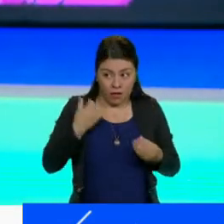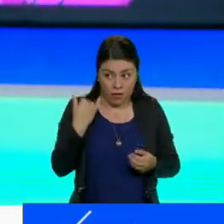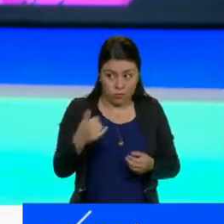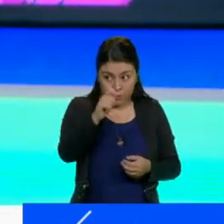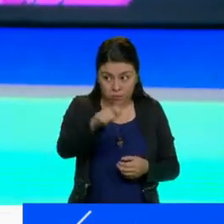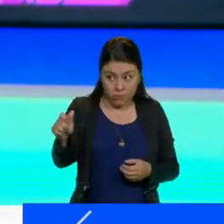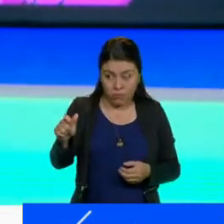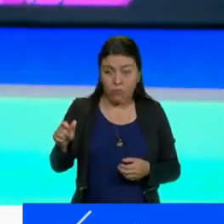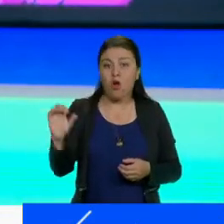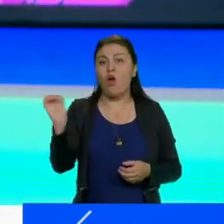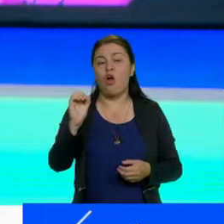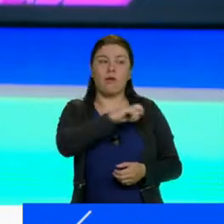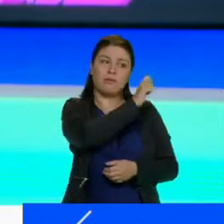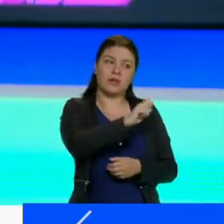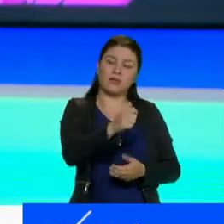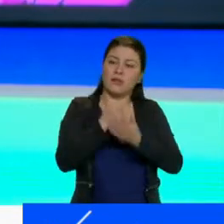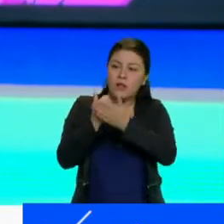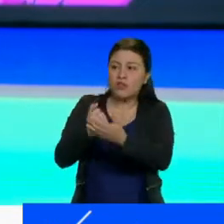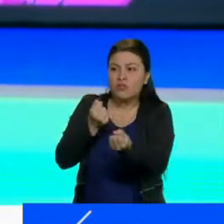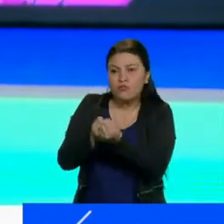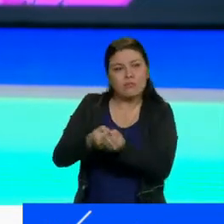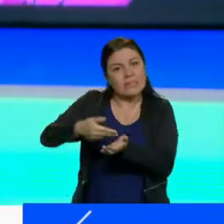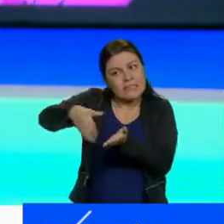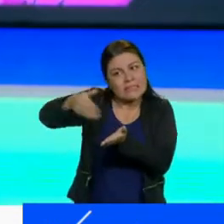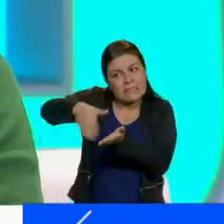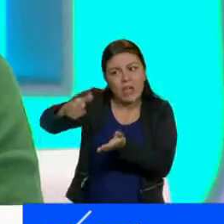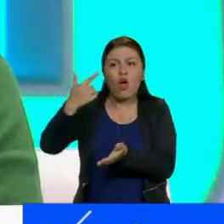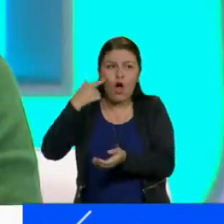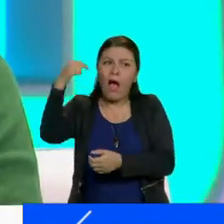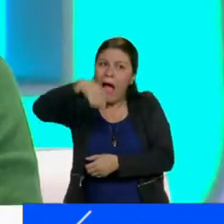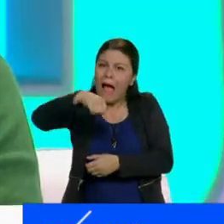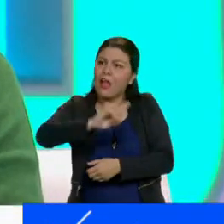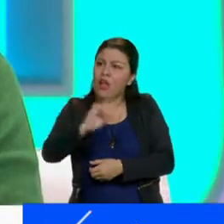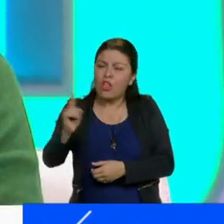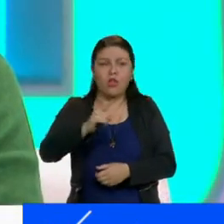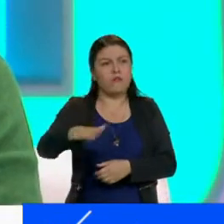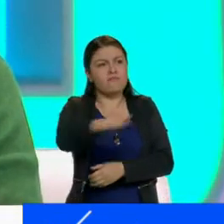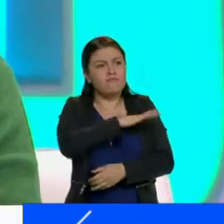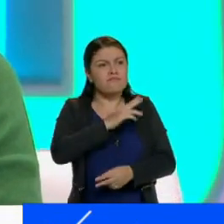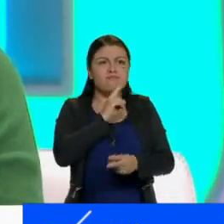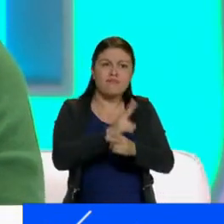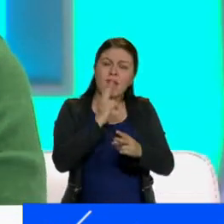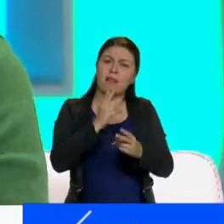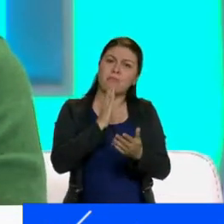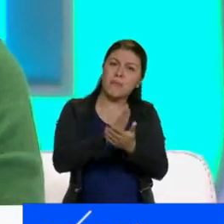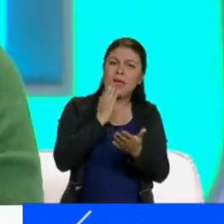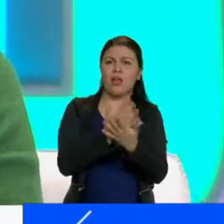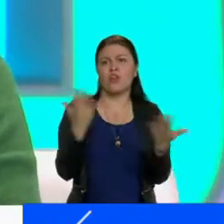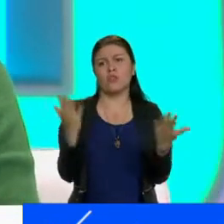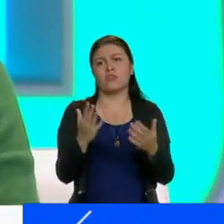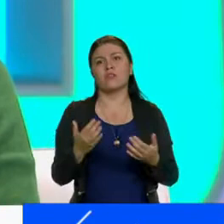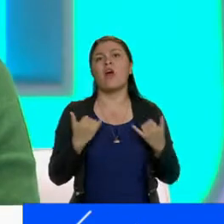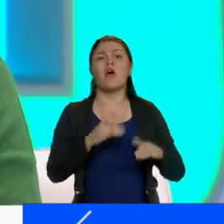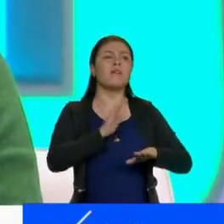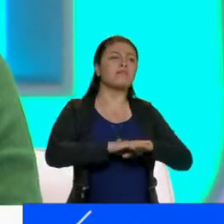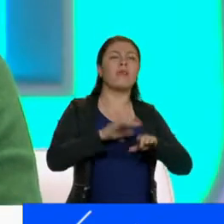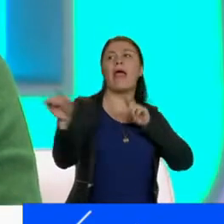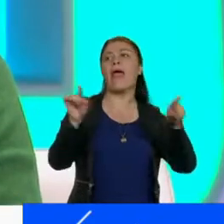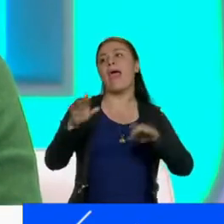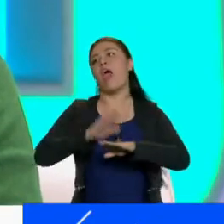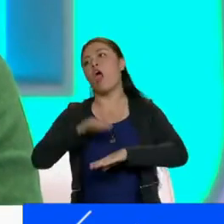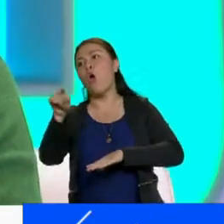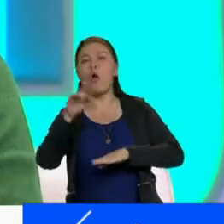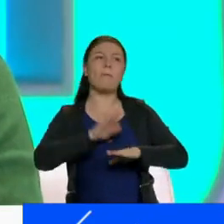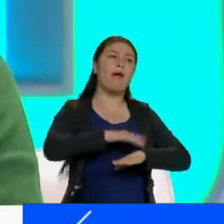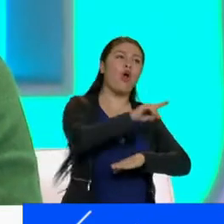no evitan que las personas se asienten ahí. Pues yo creo que no somos nosotros los llamados a señalar culpables,